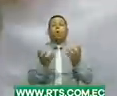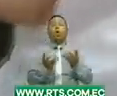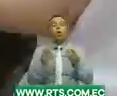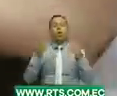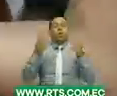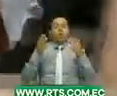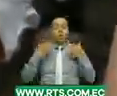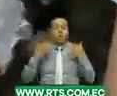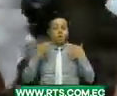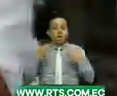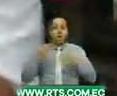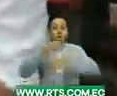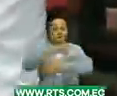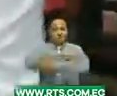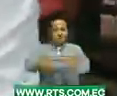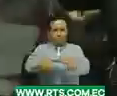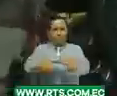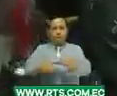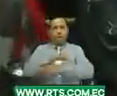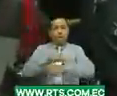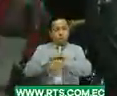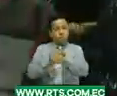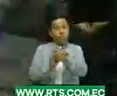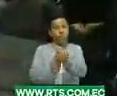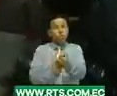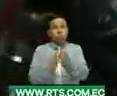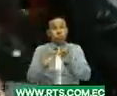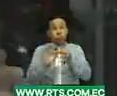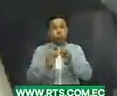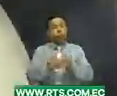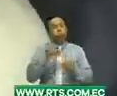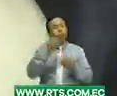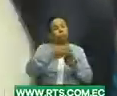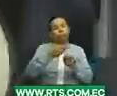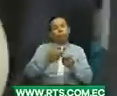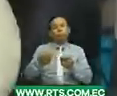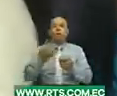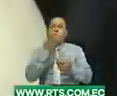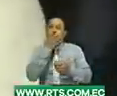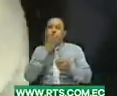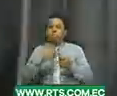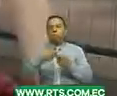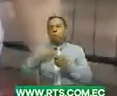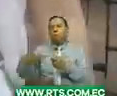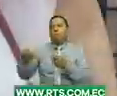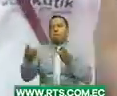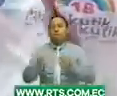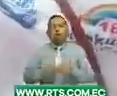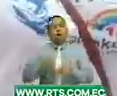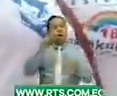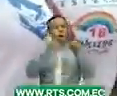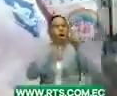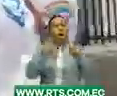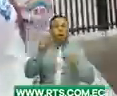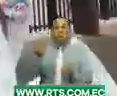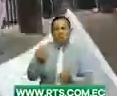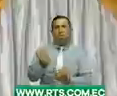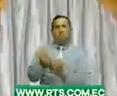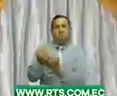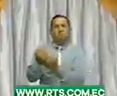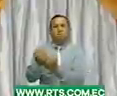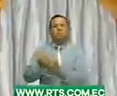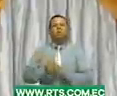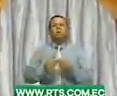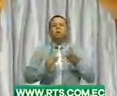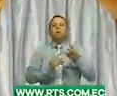Guayaquil, entregando pulseras artesanales y mascarillas. Algunos ciudadanos demostraron su apoyo al postulante.